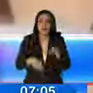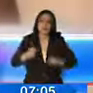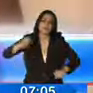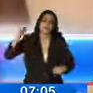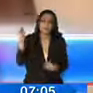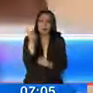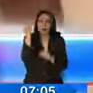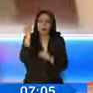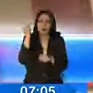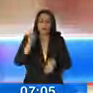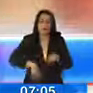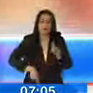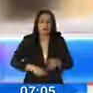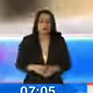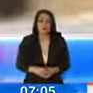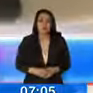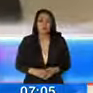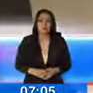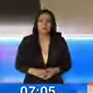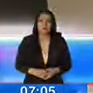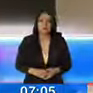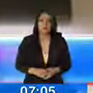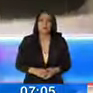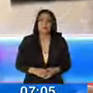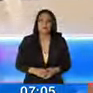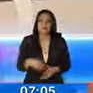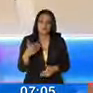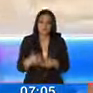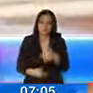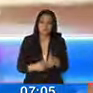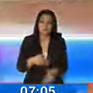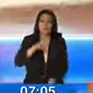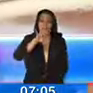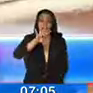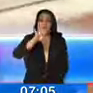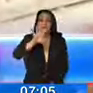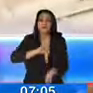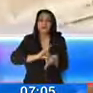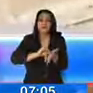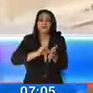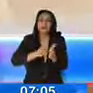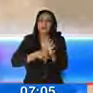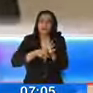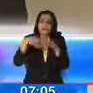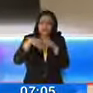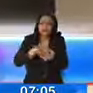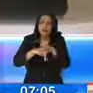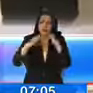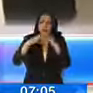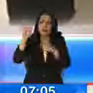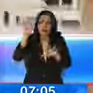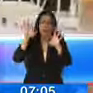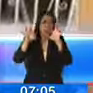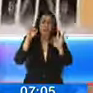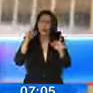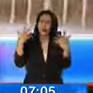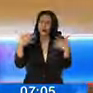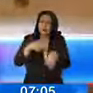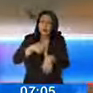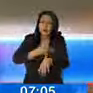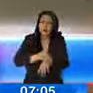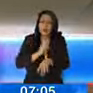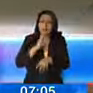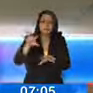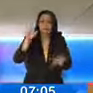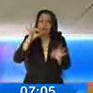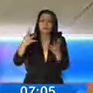golpearon, de una lo bajaron. 45 minutos les tomó a los zampones seleccionar solo las cosas de valor. Se estima que el